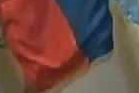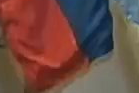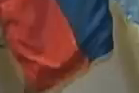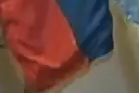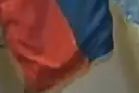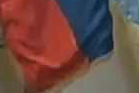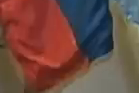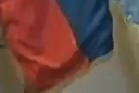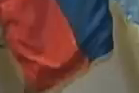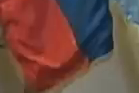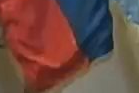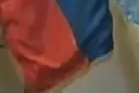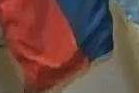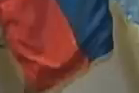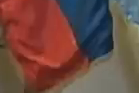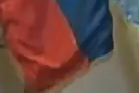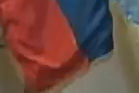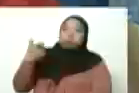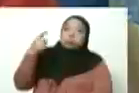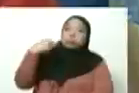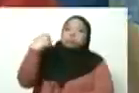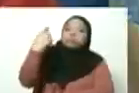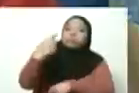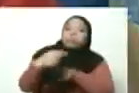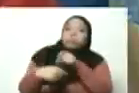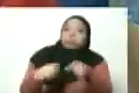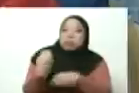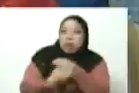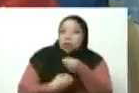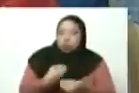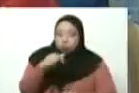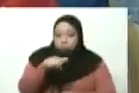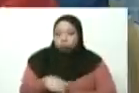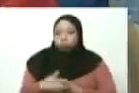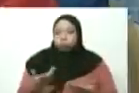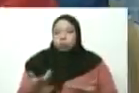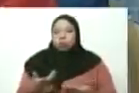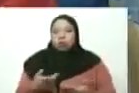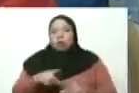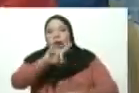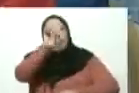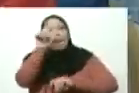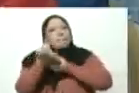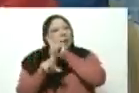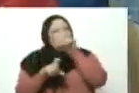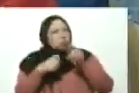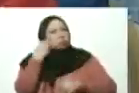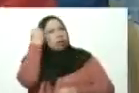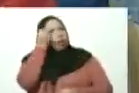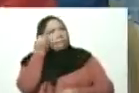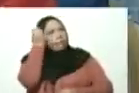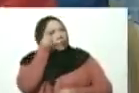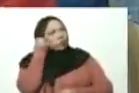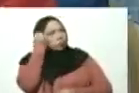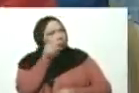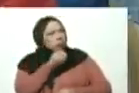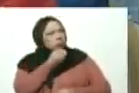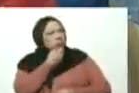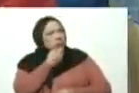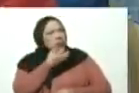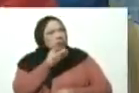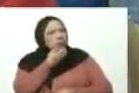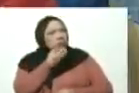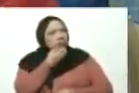unos años después y así lo vamos a explicar ocurrido muchos se preguntarán entonces que hizo este ernesto